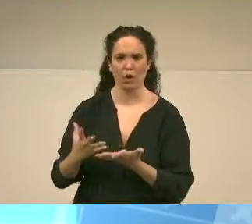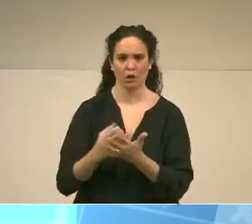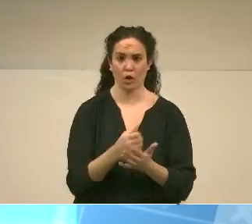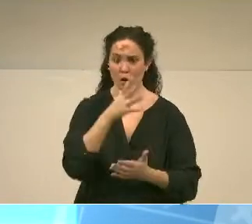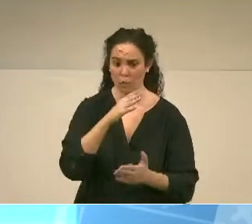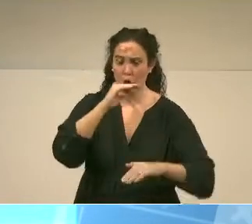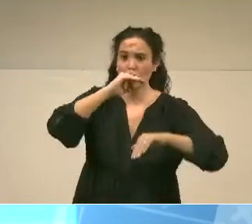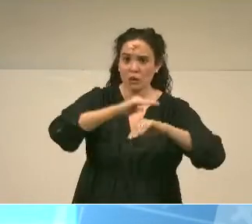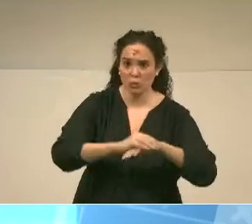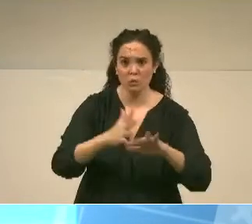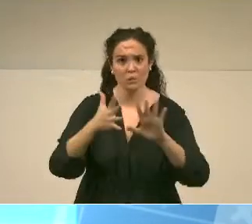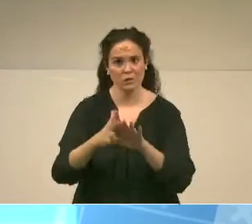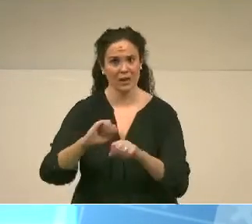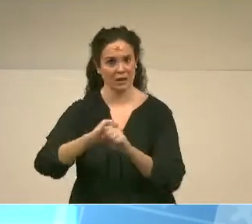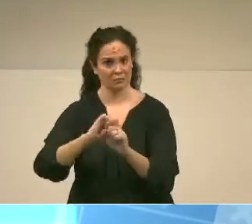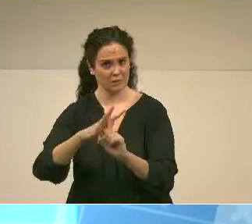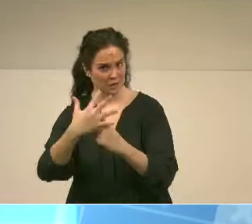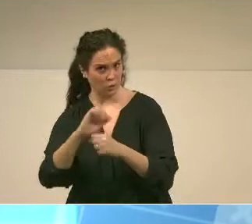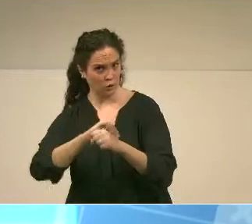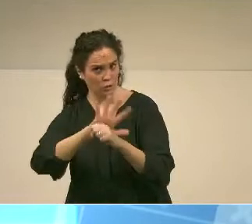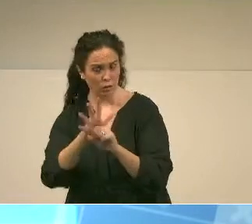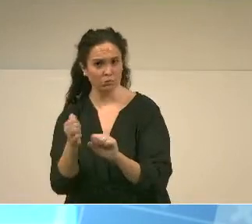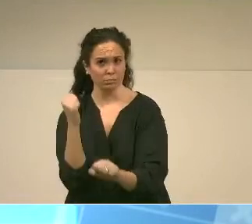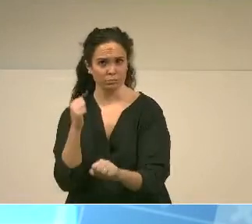garantía para hacer frente a esta situación.